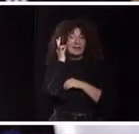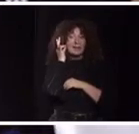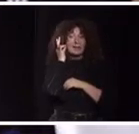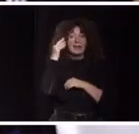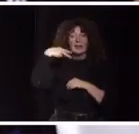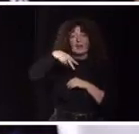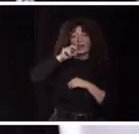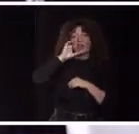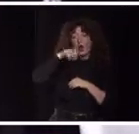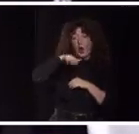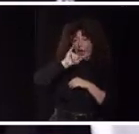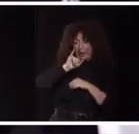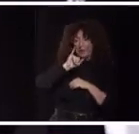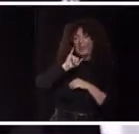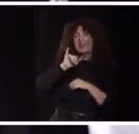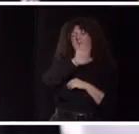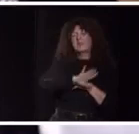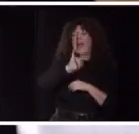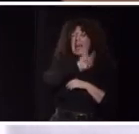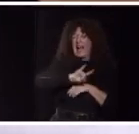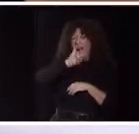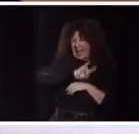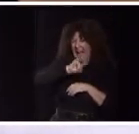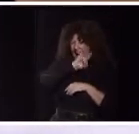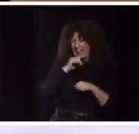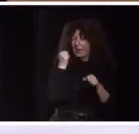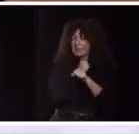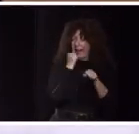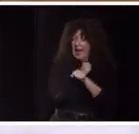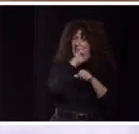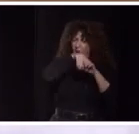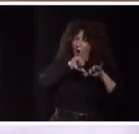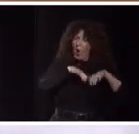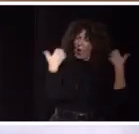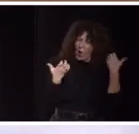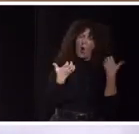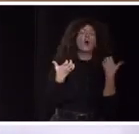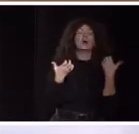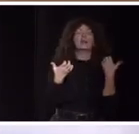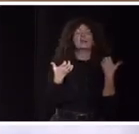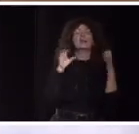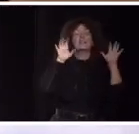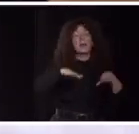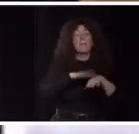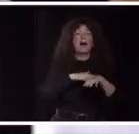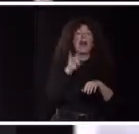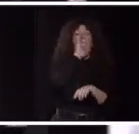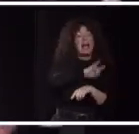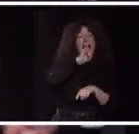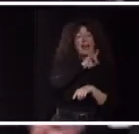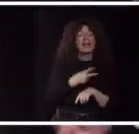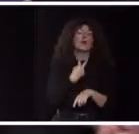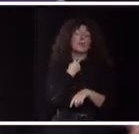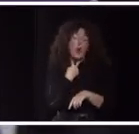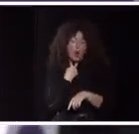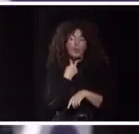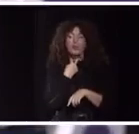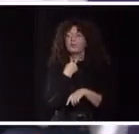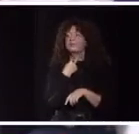Noemí, el huracán canario que está trabajando en el Congreso para que Canarias tenga voz y tenga por fin,